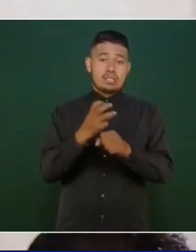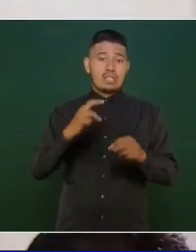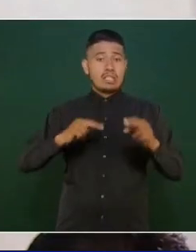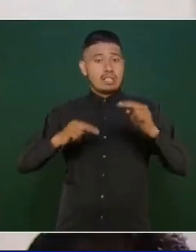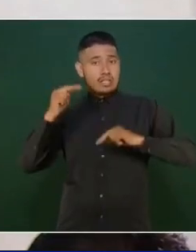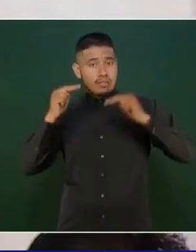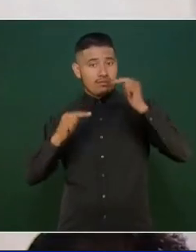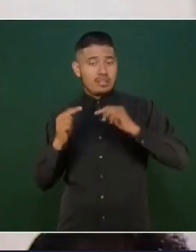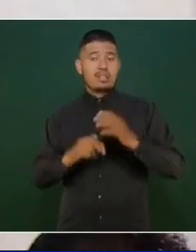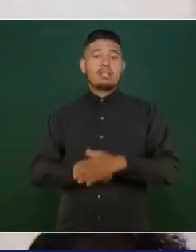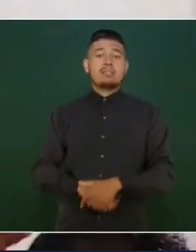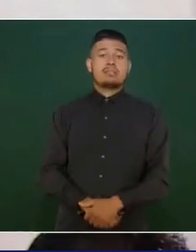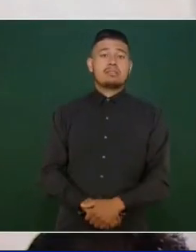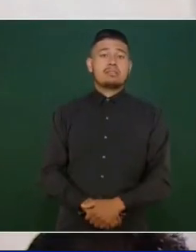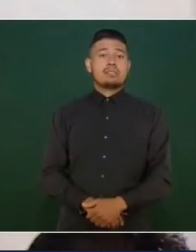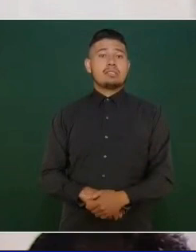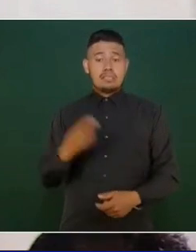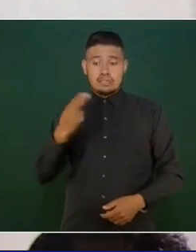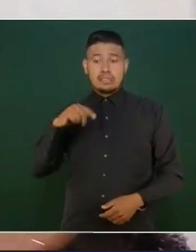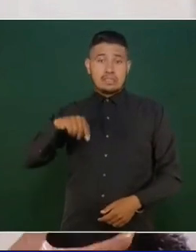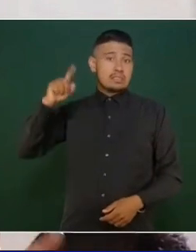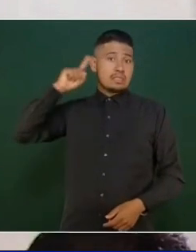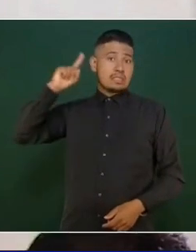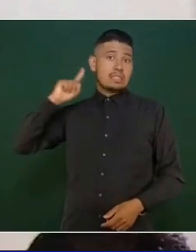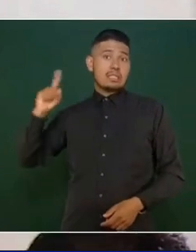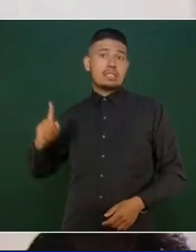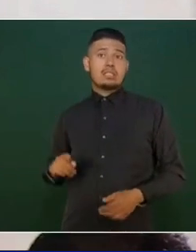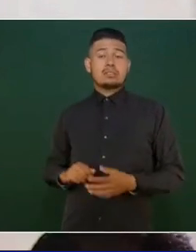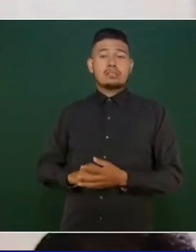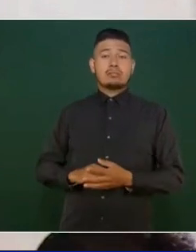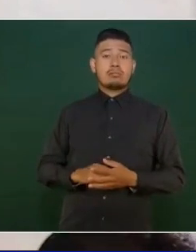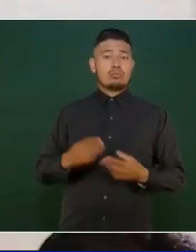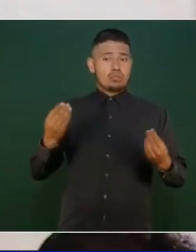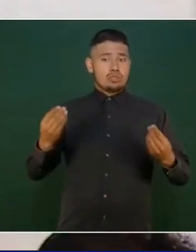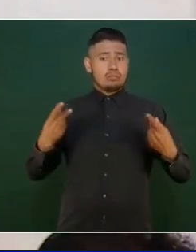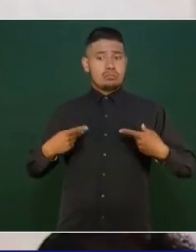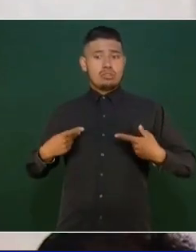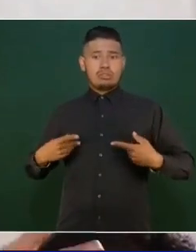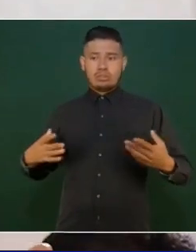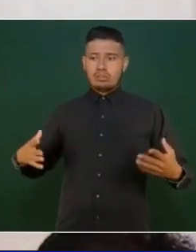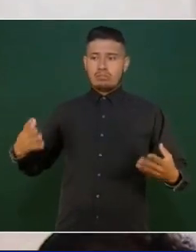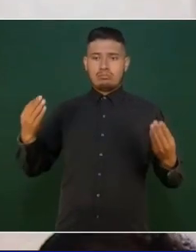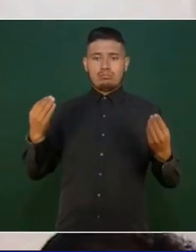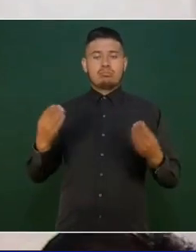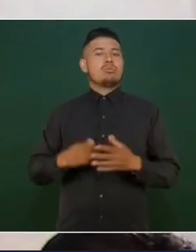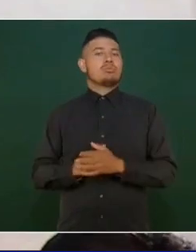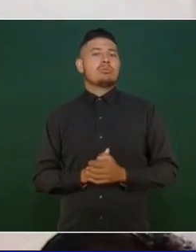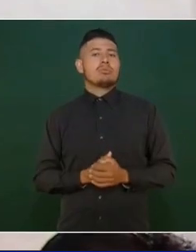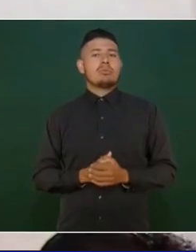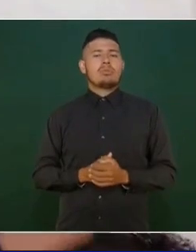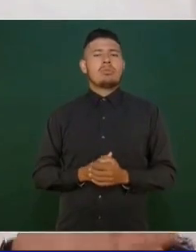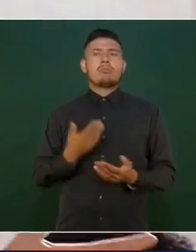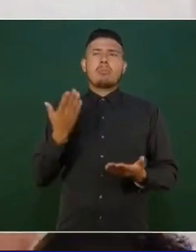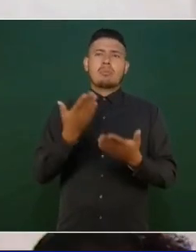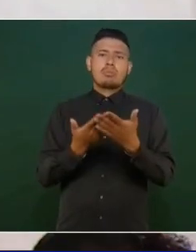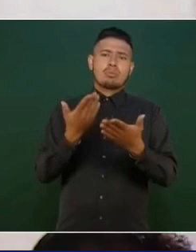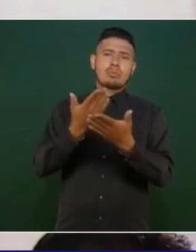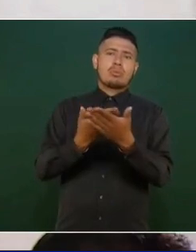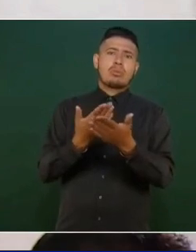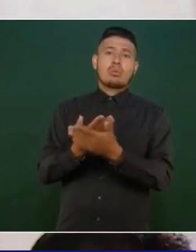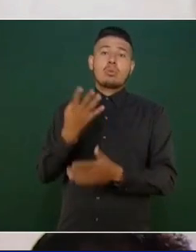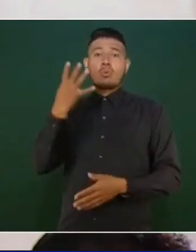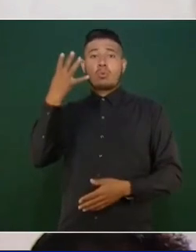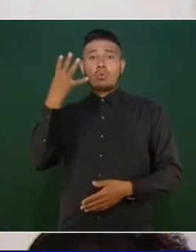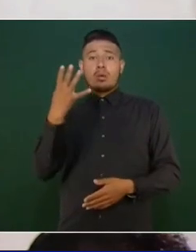gobernador, que requiere Zacatecas ya de acuerdo a su población, y también las peticiones de la ciudadanía sobre ampliar a